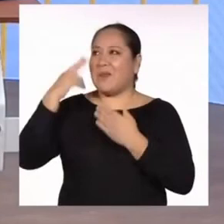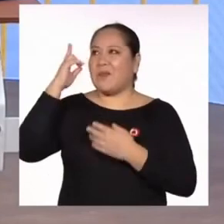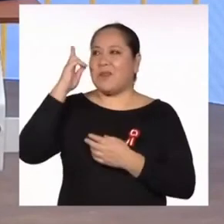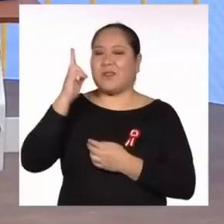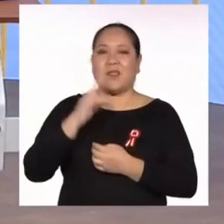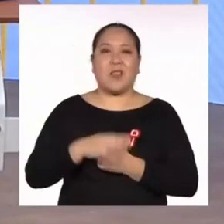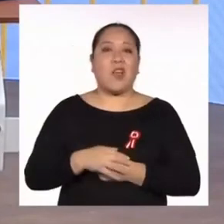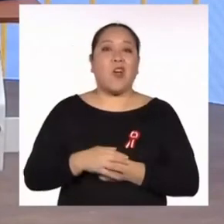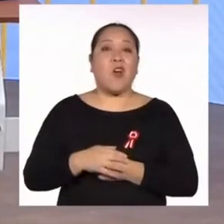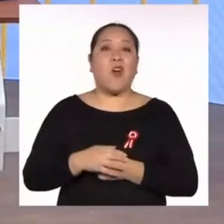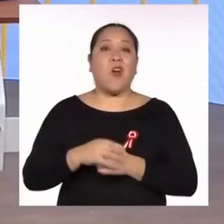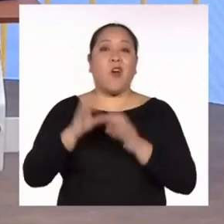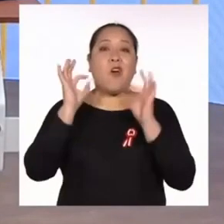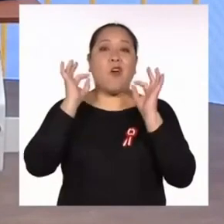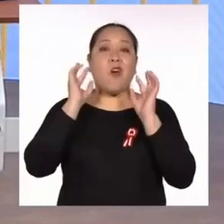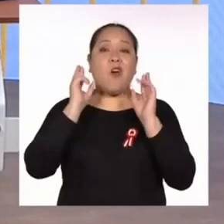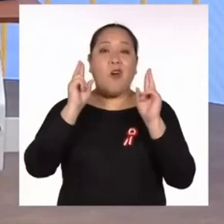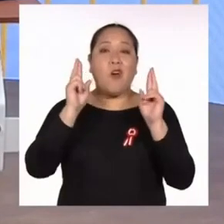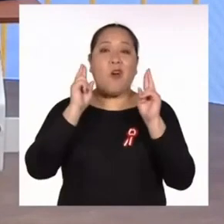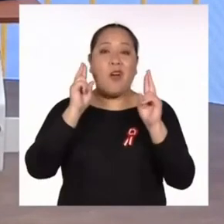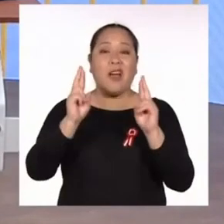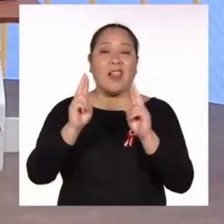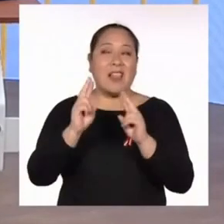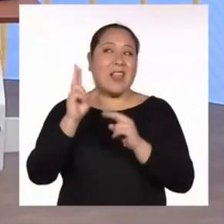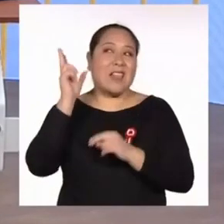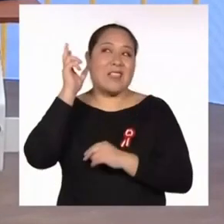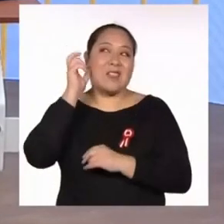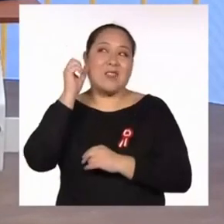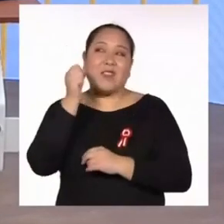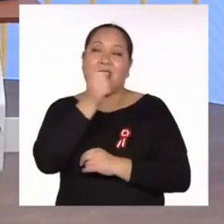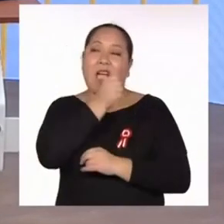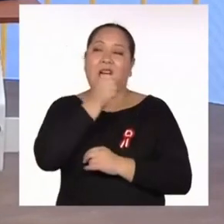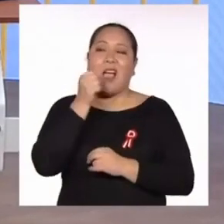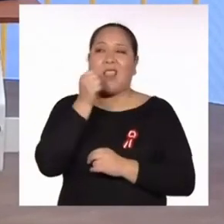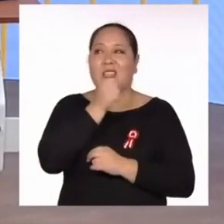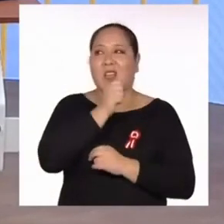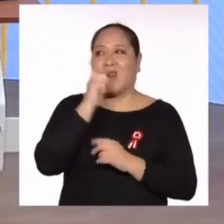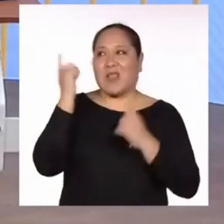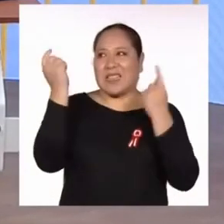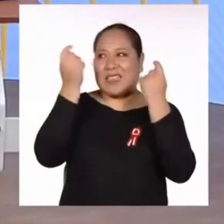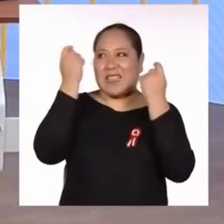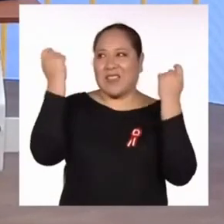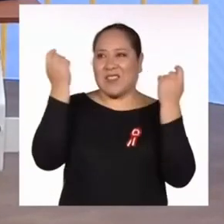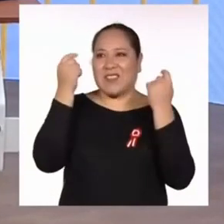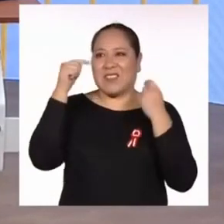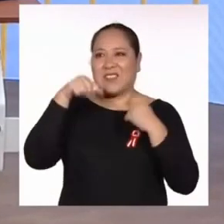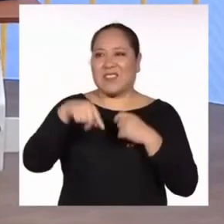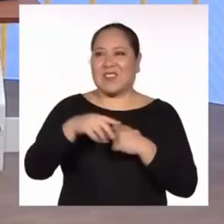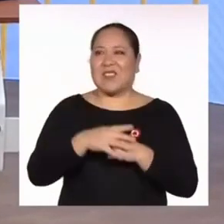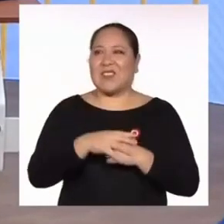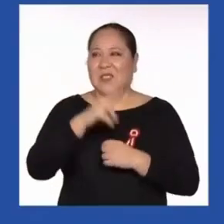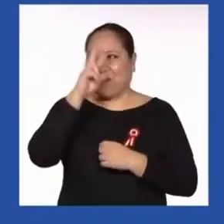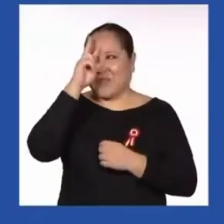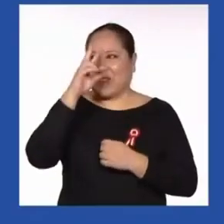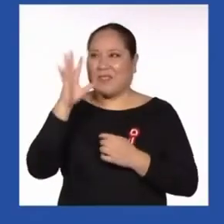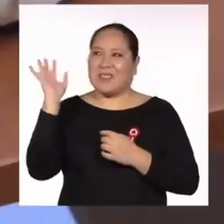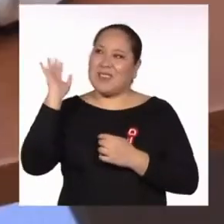espero verla cantar era alguna carrera creo ya pronto